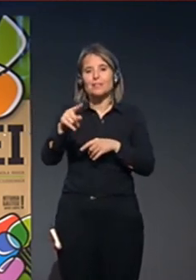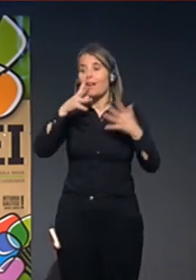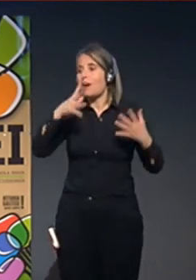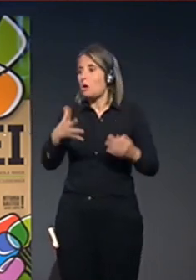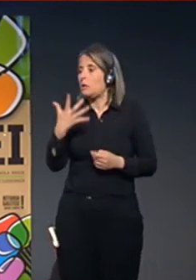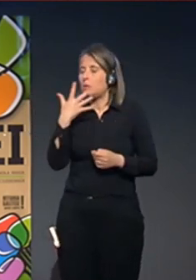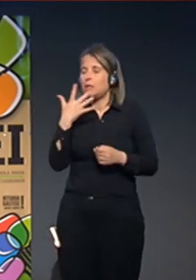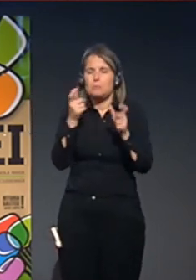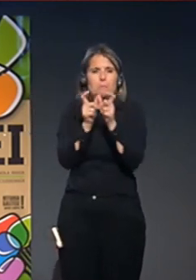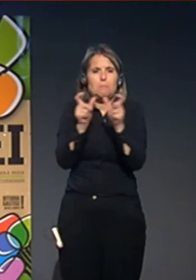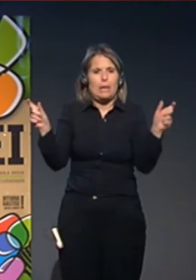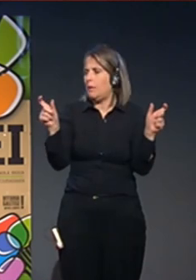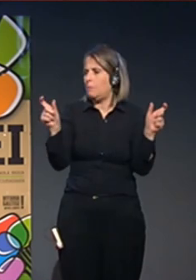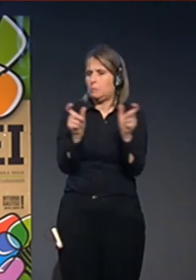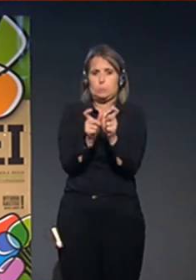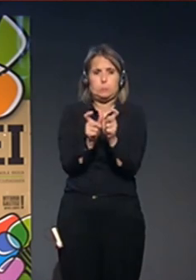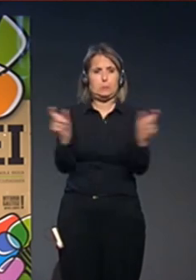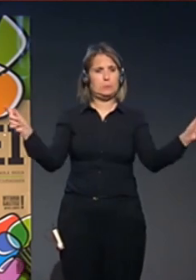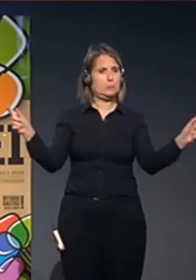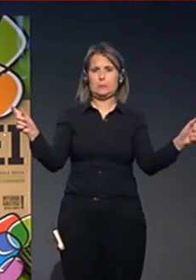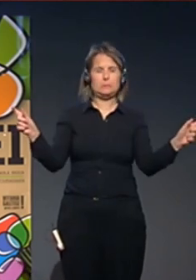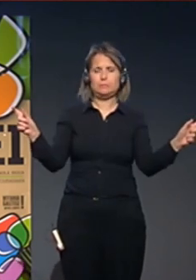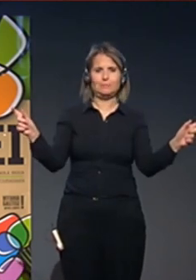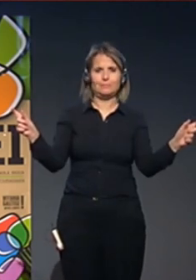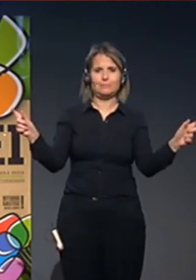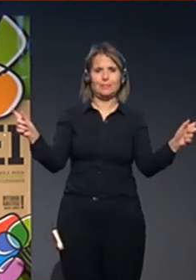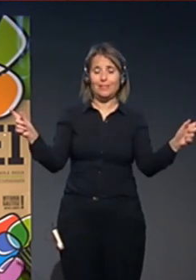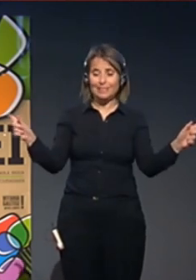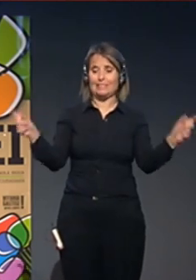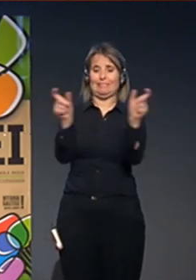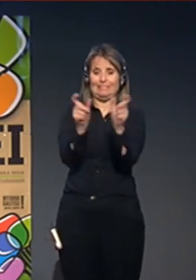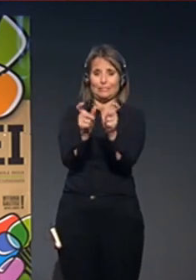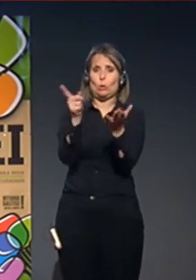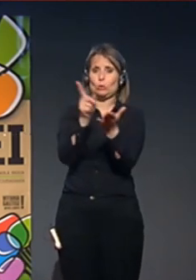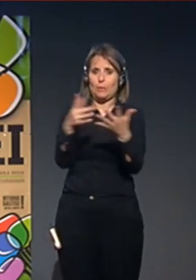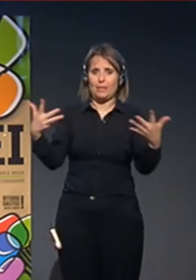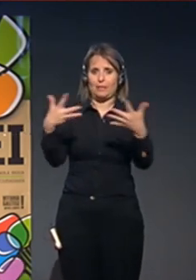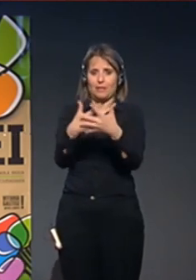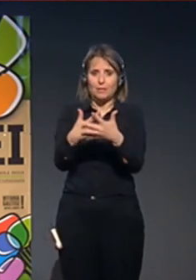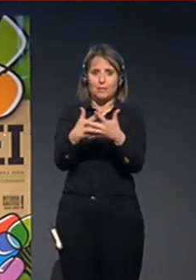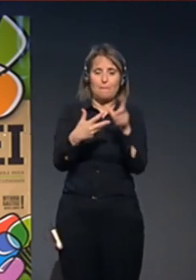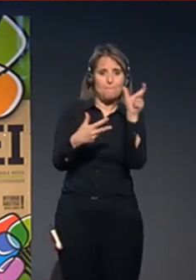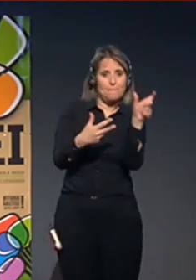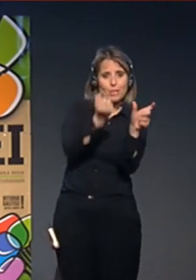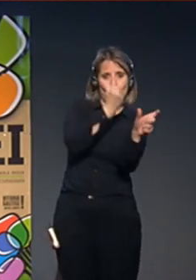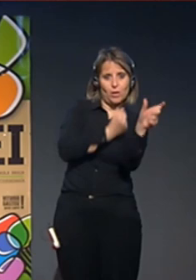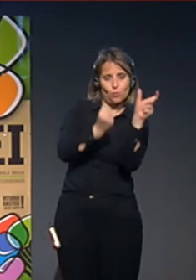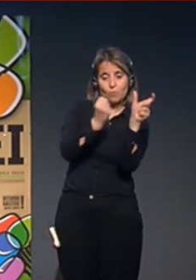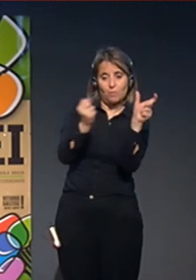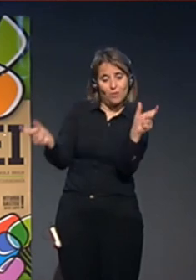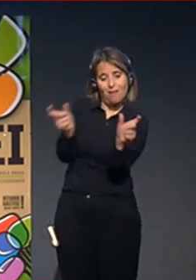hoy se han han divergido tanto que es irreconocible hay que hacerlos converger de nuevo el precio económico debe